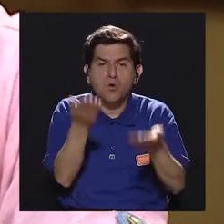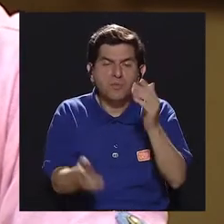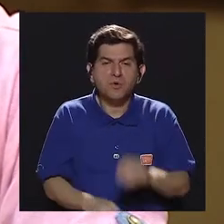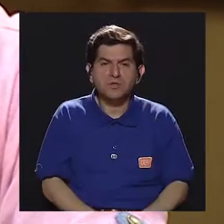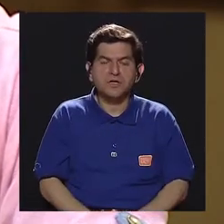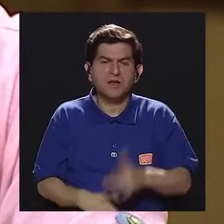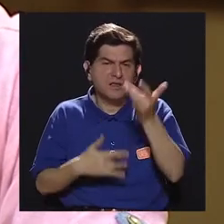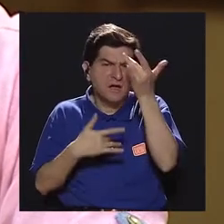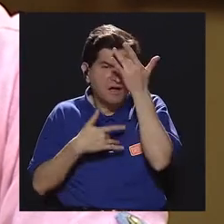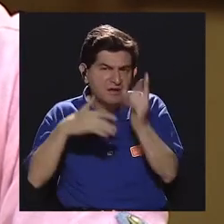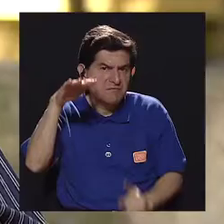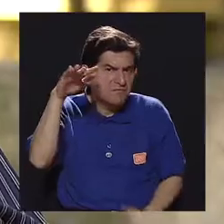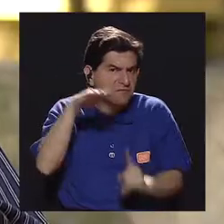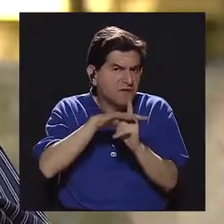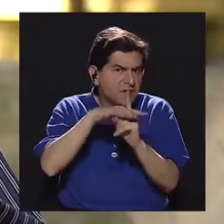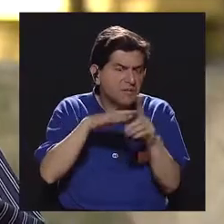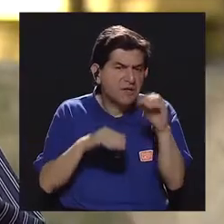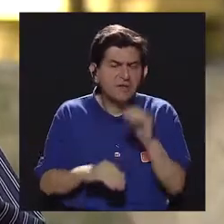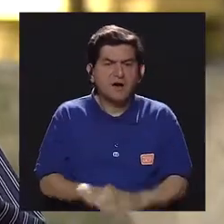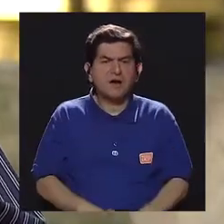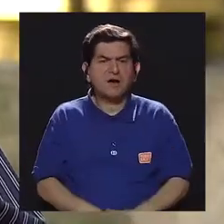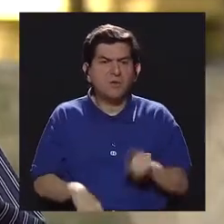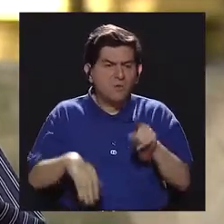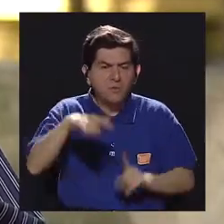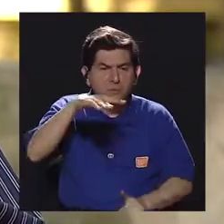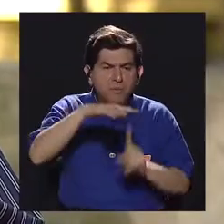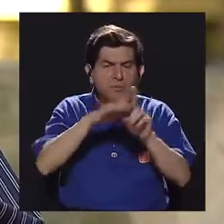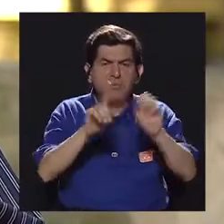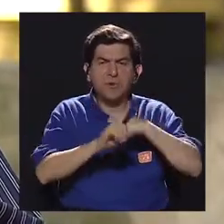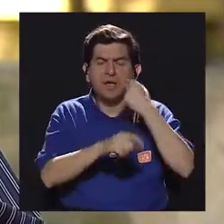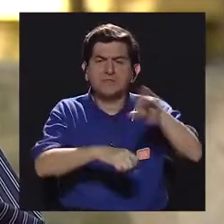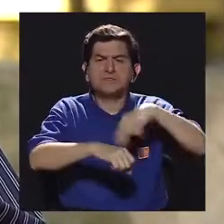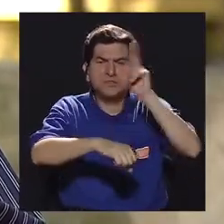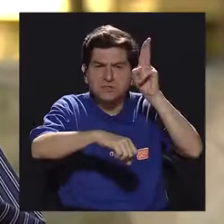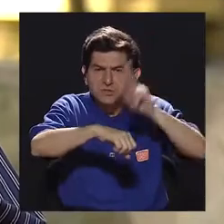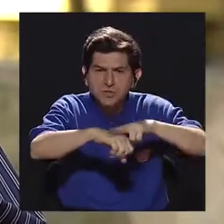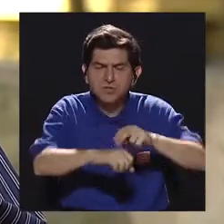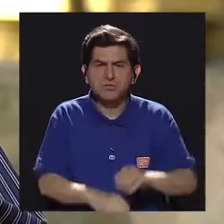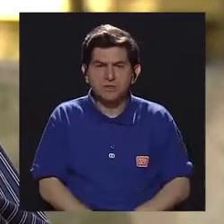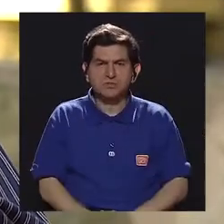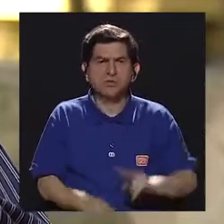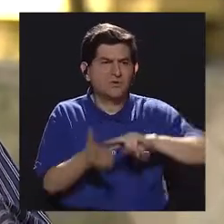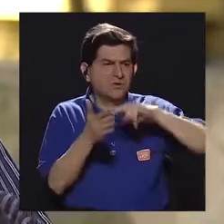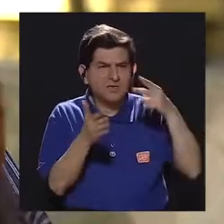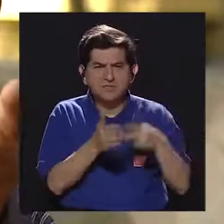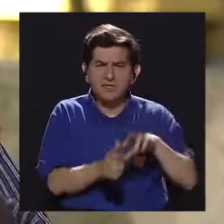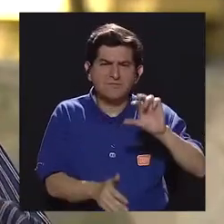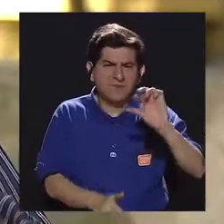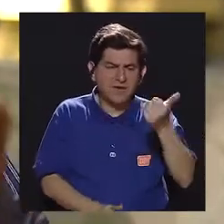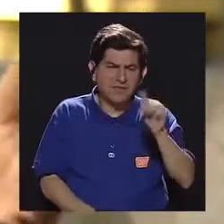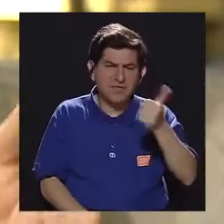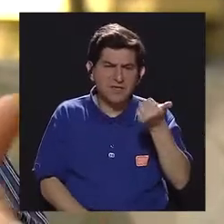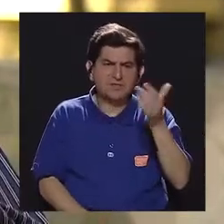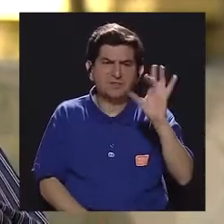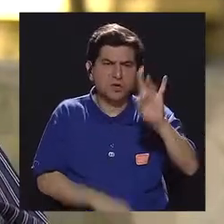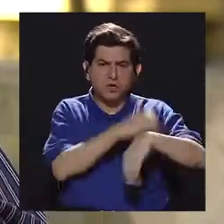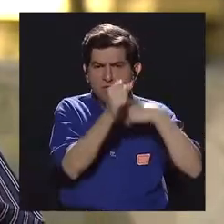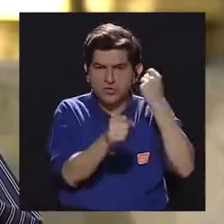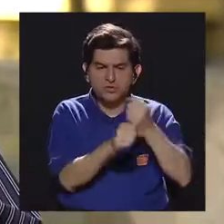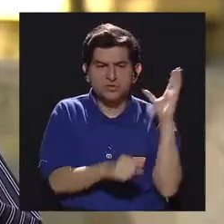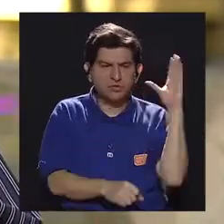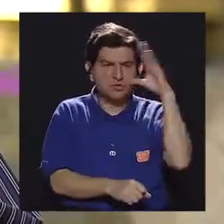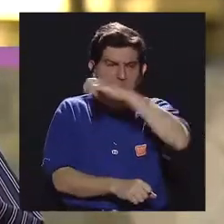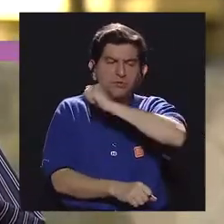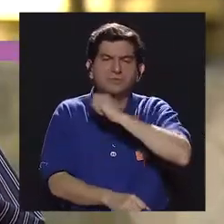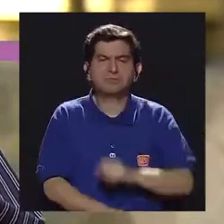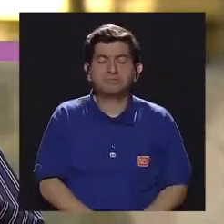posibilidad de que haya alguna patología o si le llegan a erupcionar y se colocan en posición normal, que duraría entre unos 10 o 18 años darse